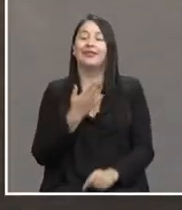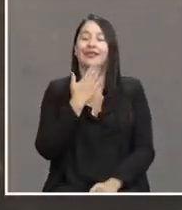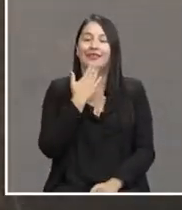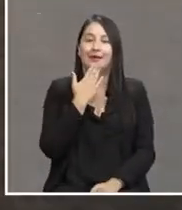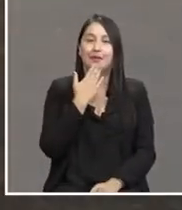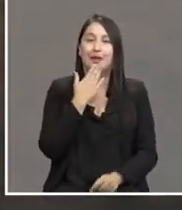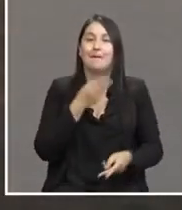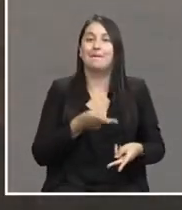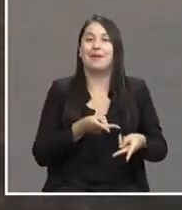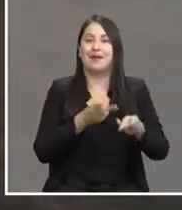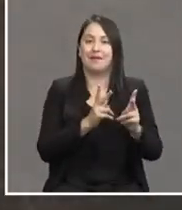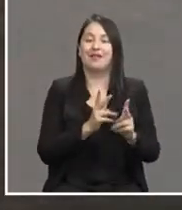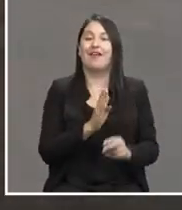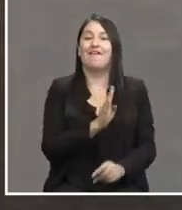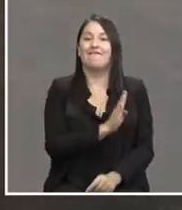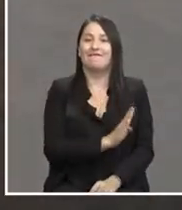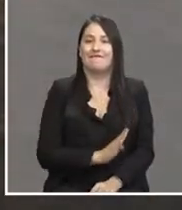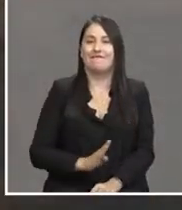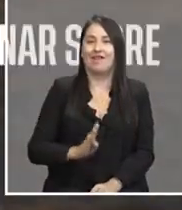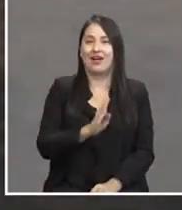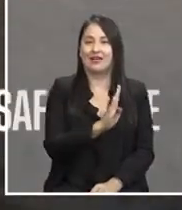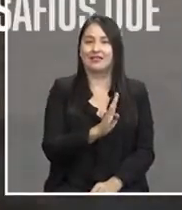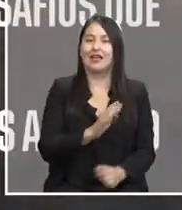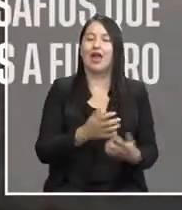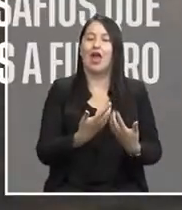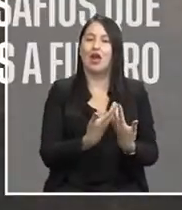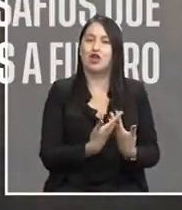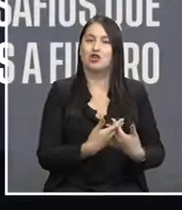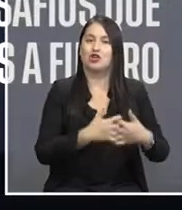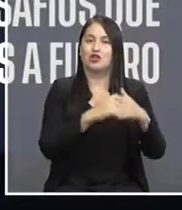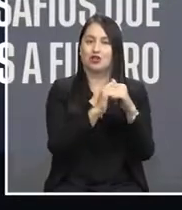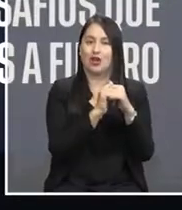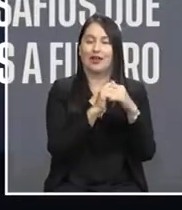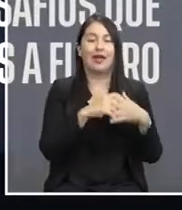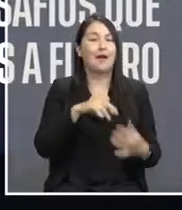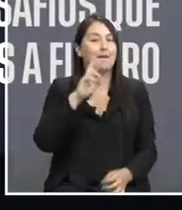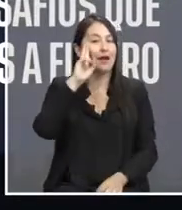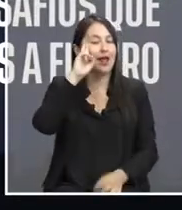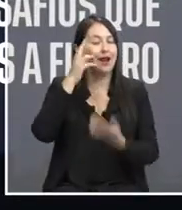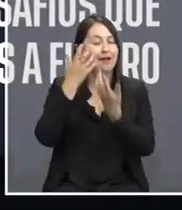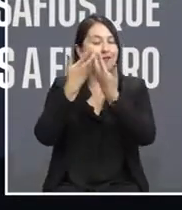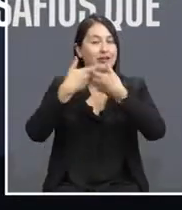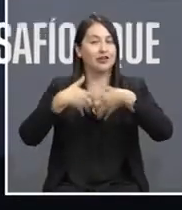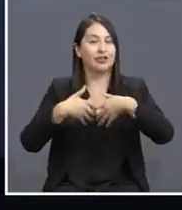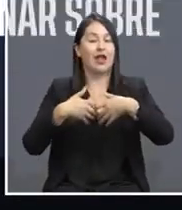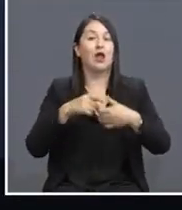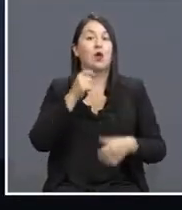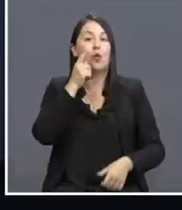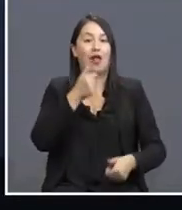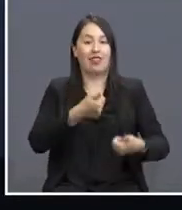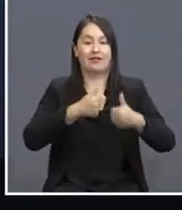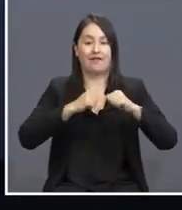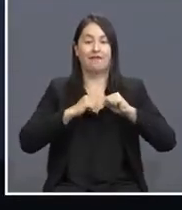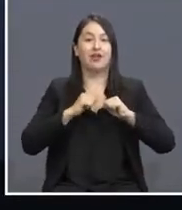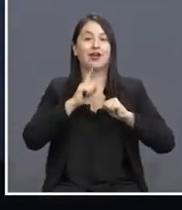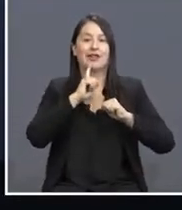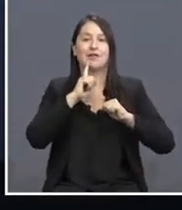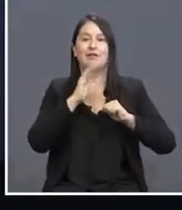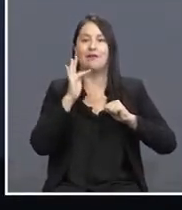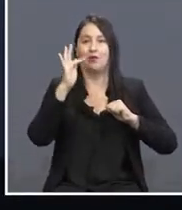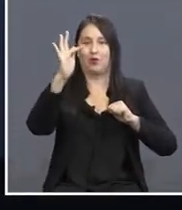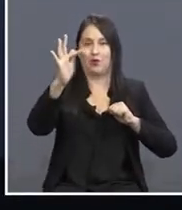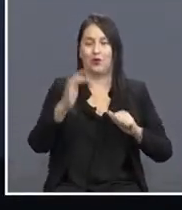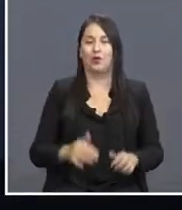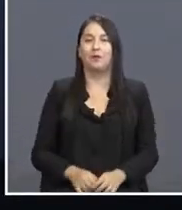permiten una base sólida para reflexionar sobre los desafíos que tenemos hacia el futuro, como puede ser el cambio climático